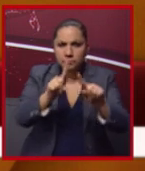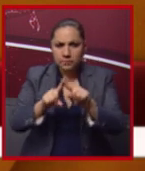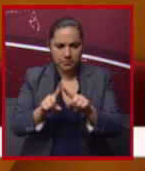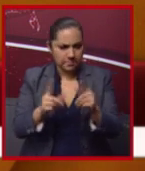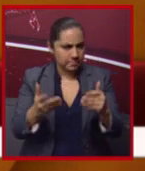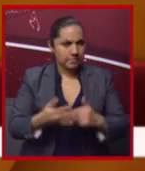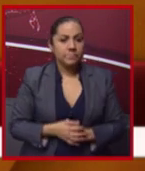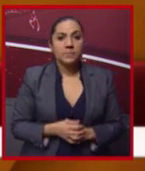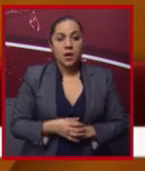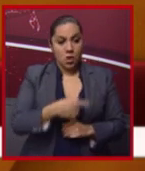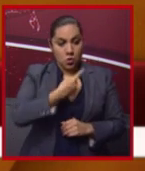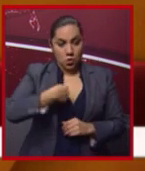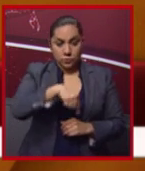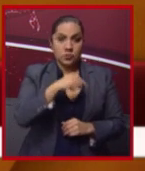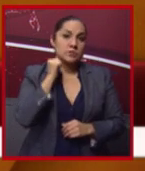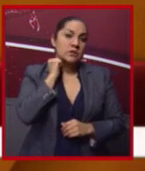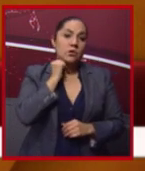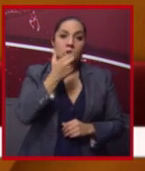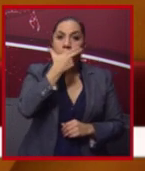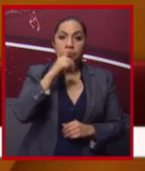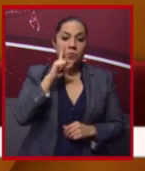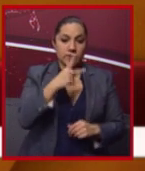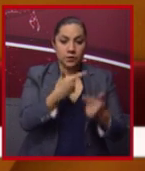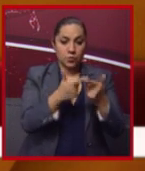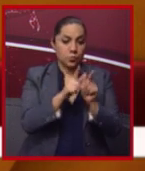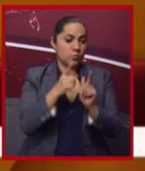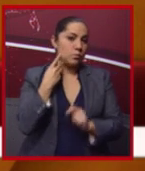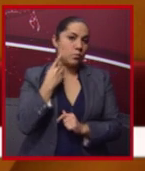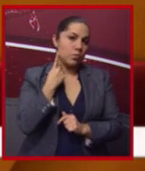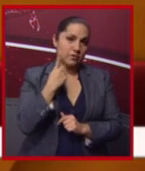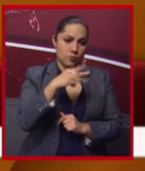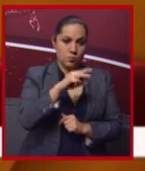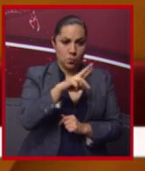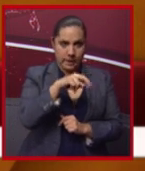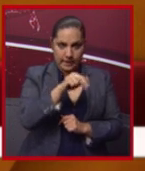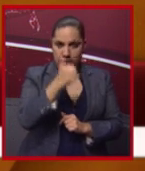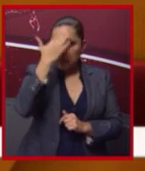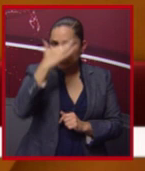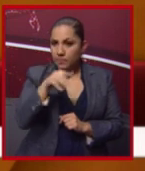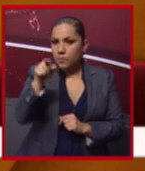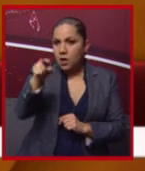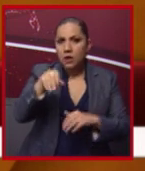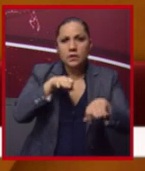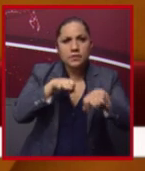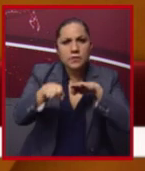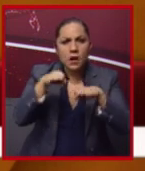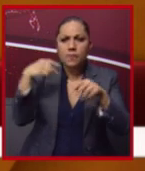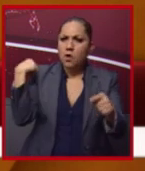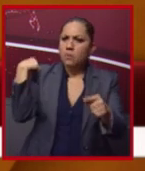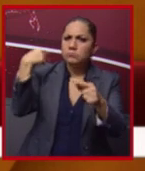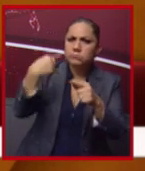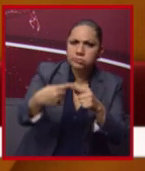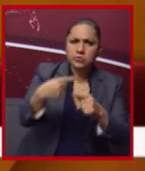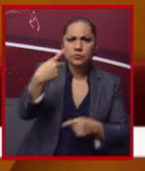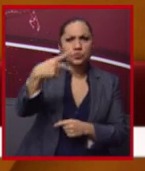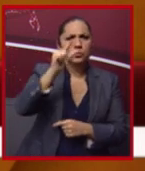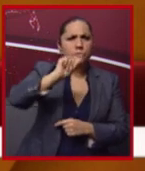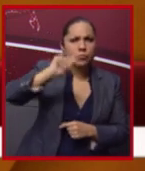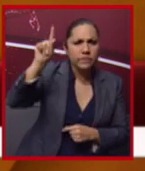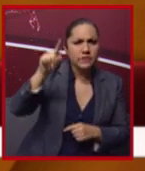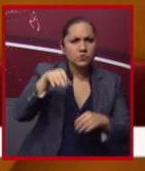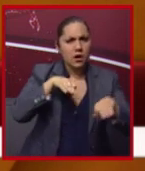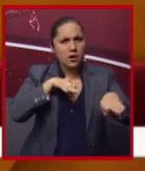la trayectoria profesional que es incuestionable. Quienes integramos la Comisión de Justicia